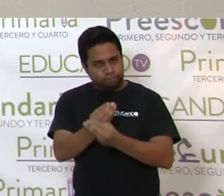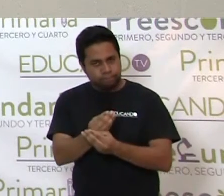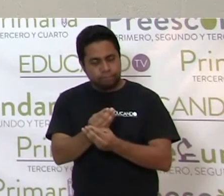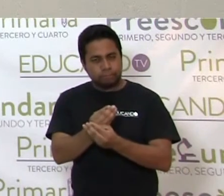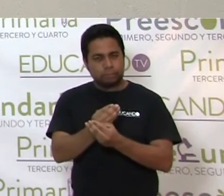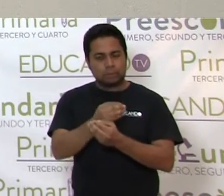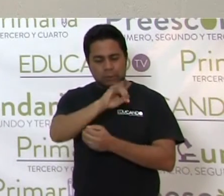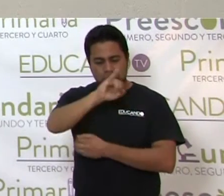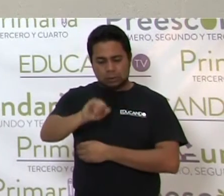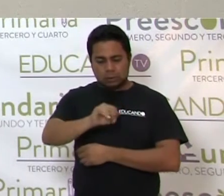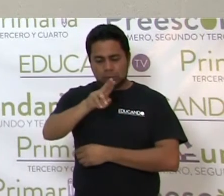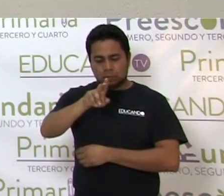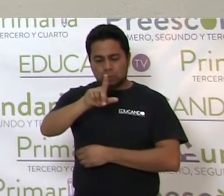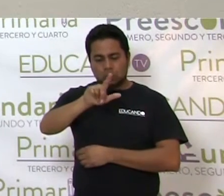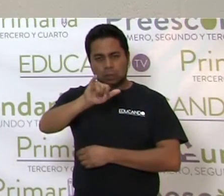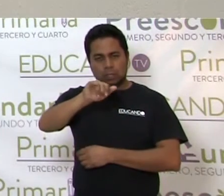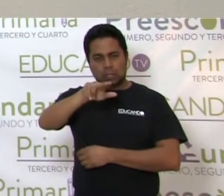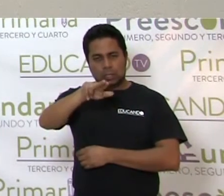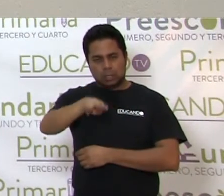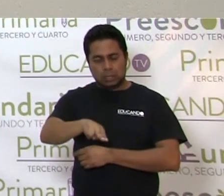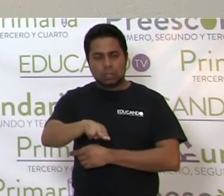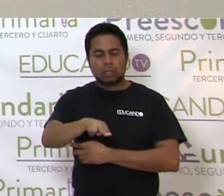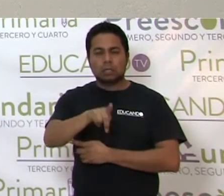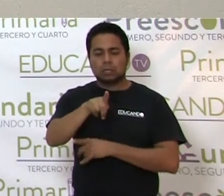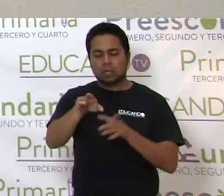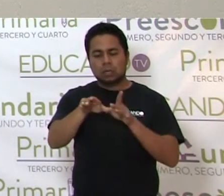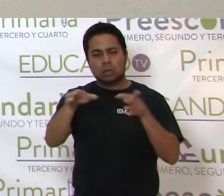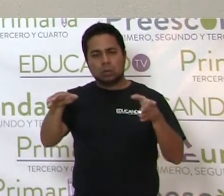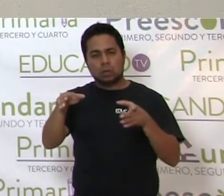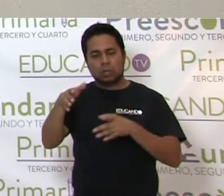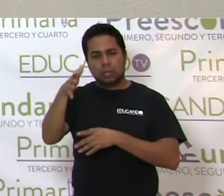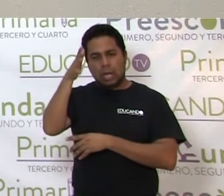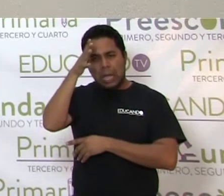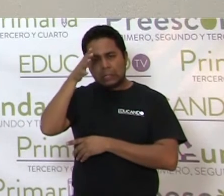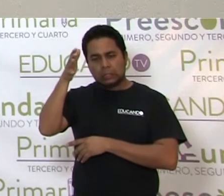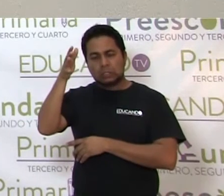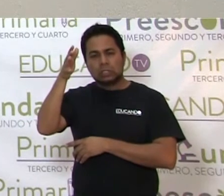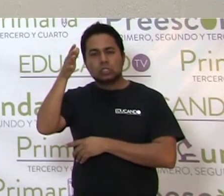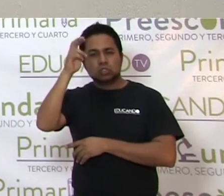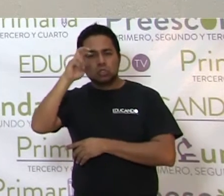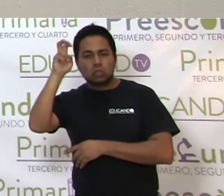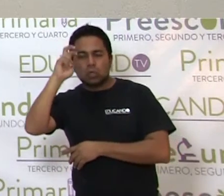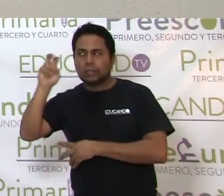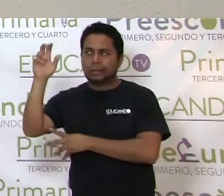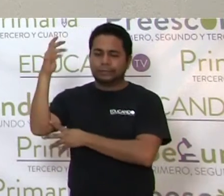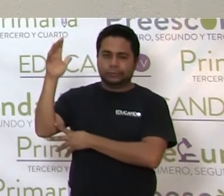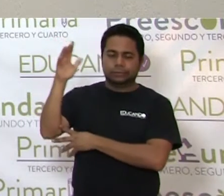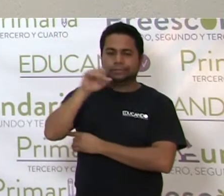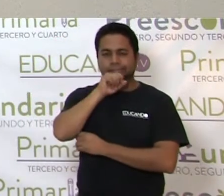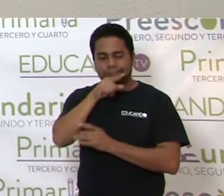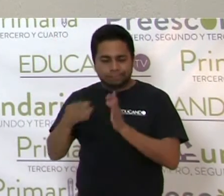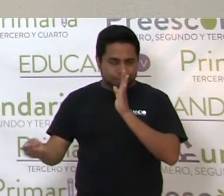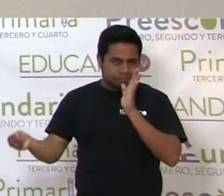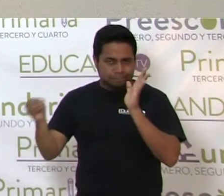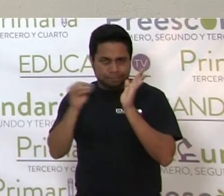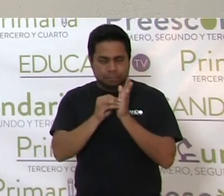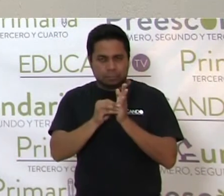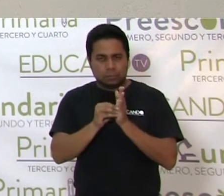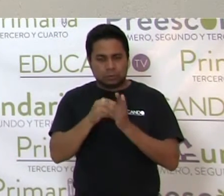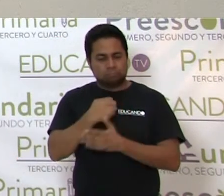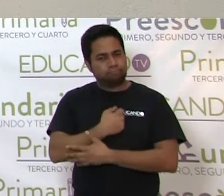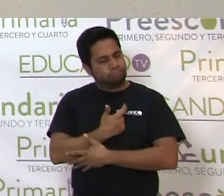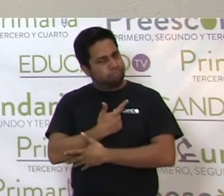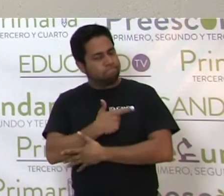Julián Herbert, y el cuento Soñar el Sol. También pone a uno que no me